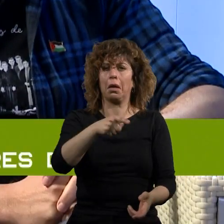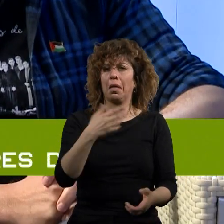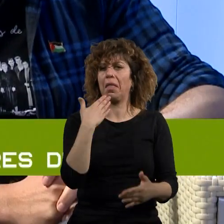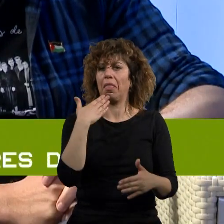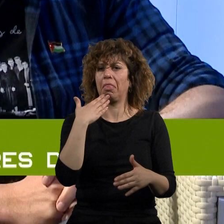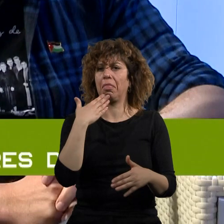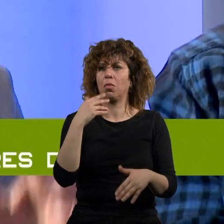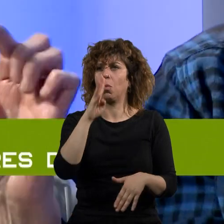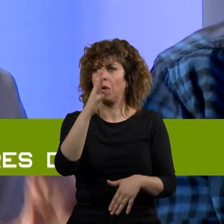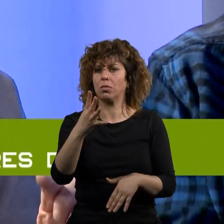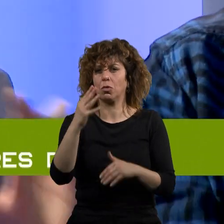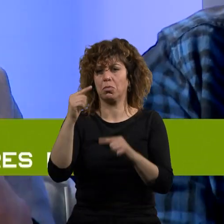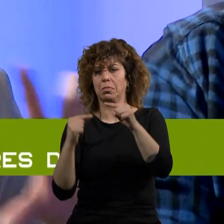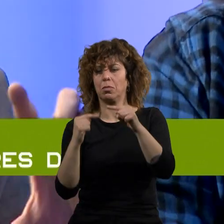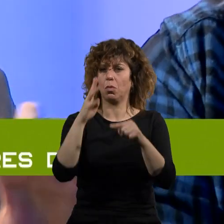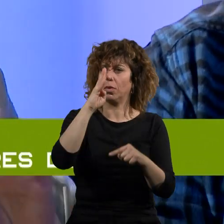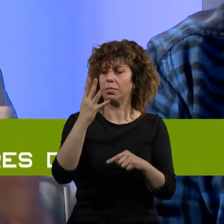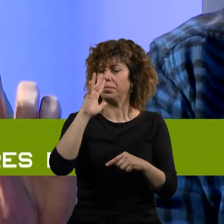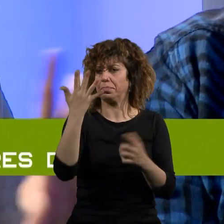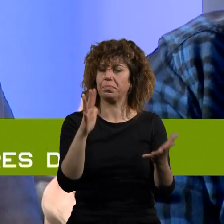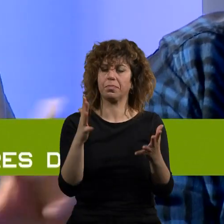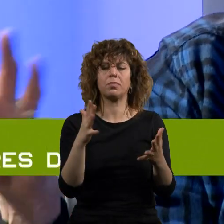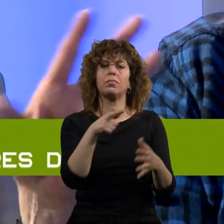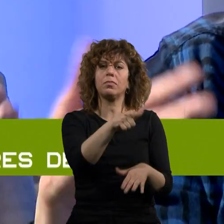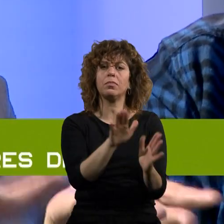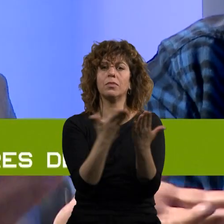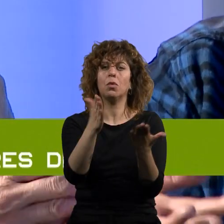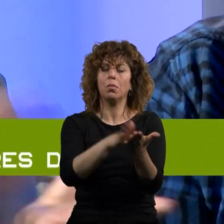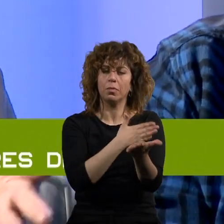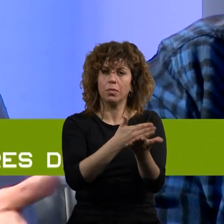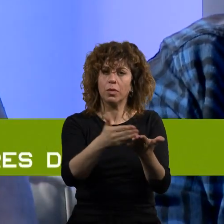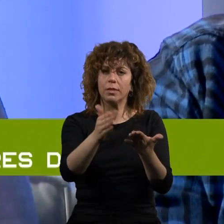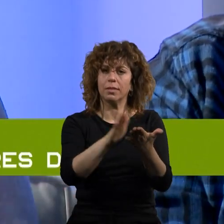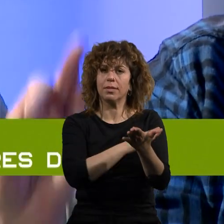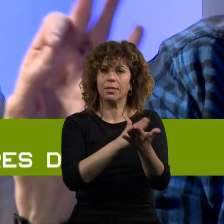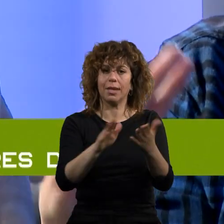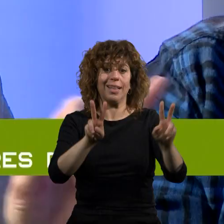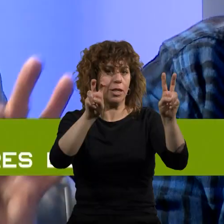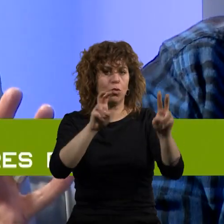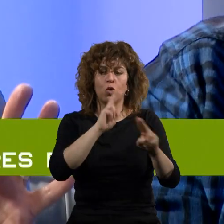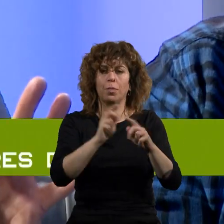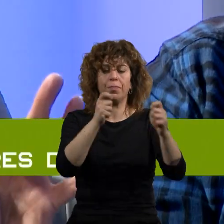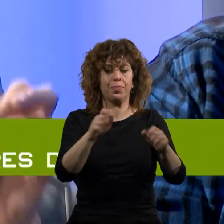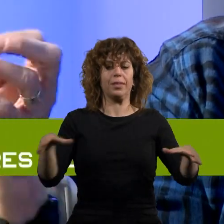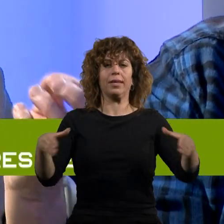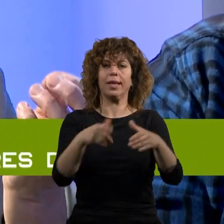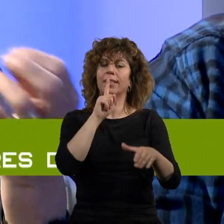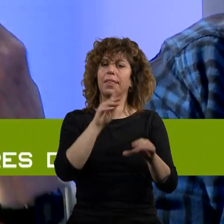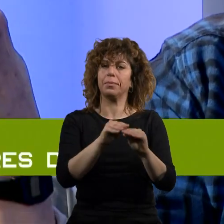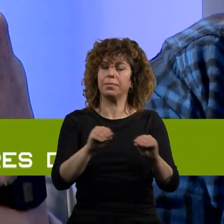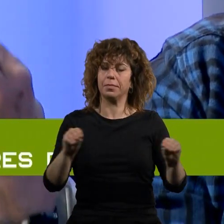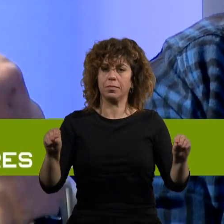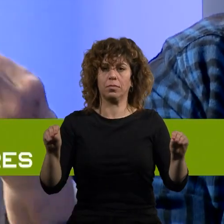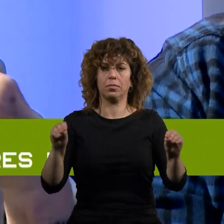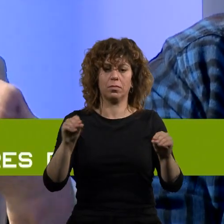en ese libro hay una poesía, exactamente, que ha nombrado el libro por esa poesía, La Quinta del Silencio, y habla